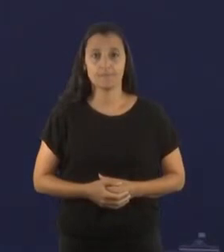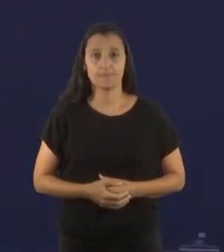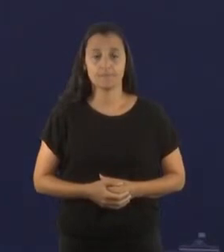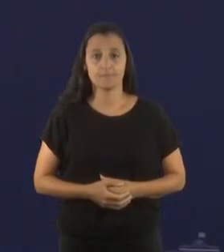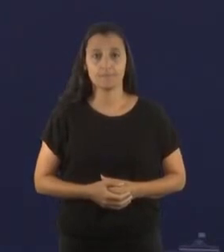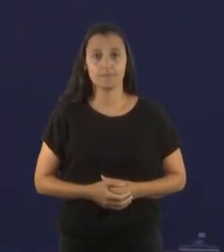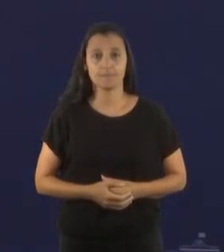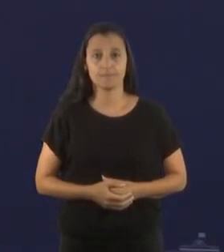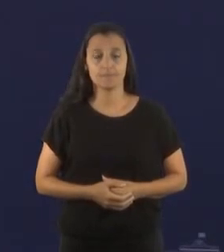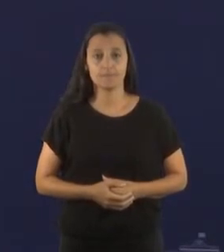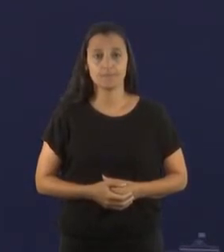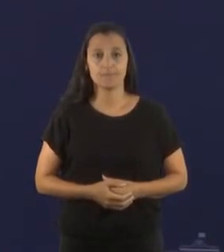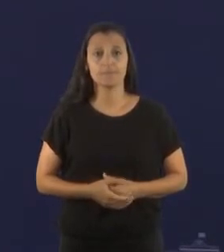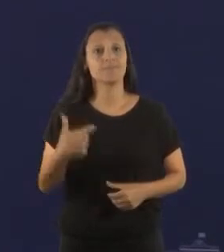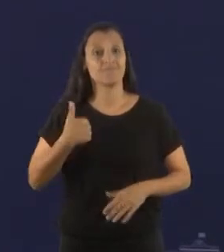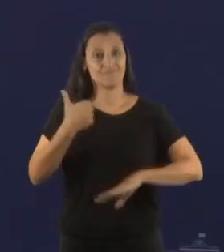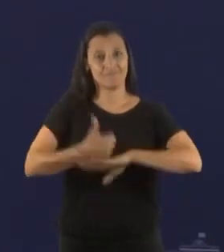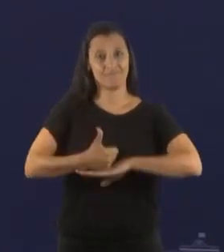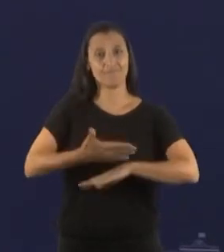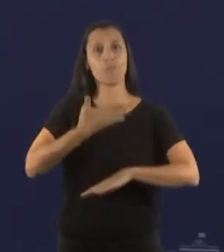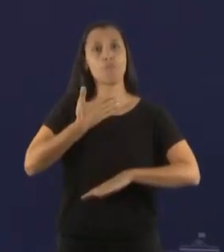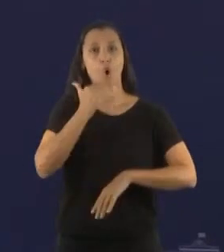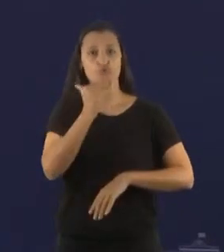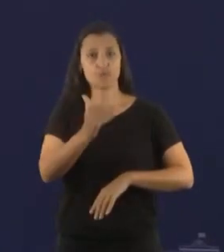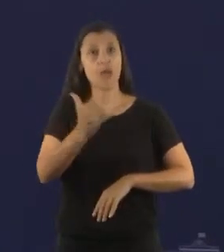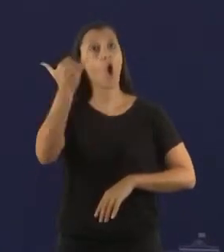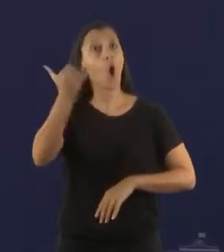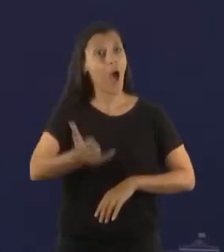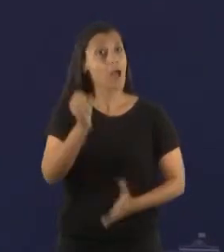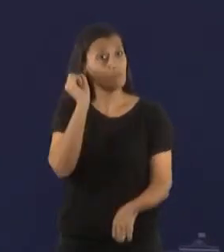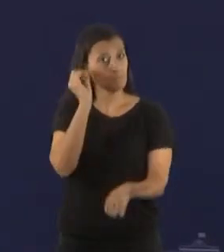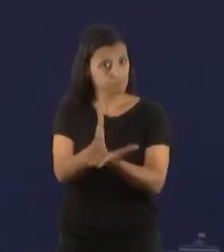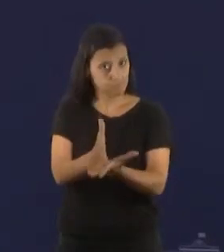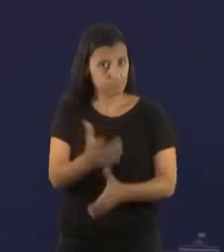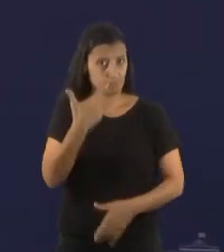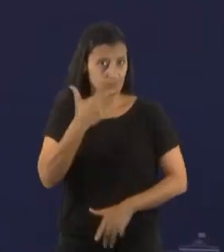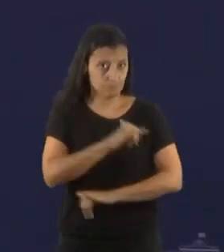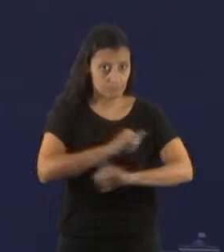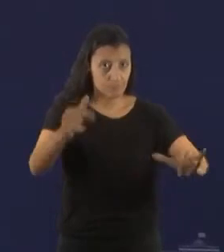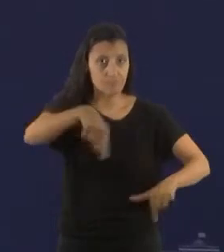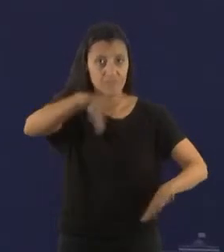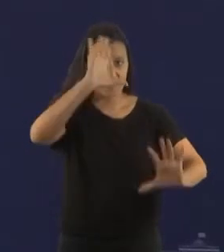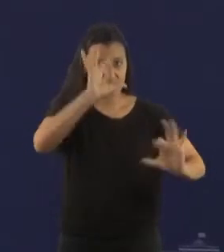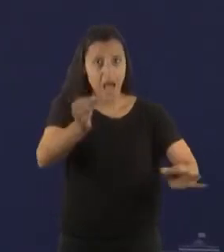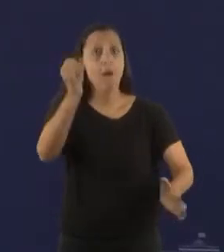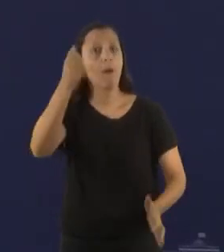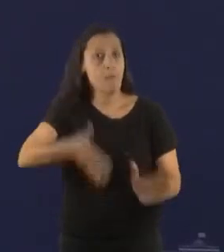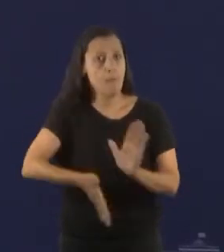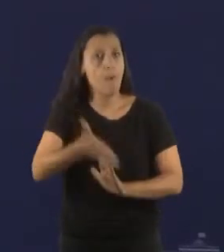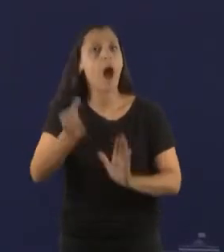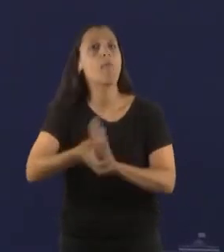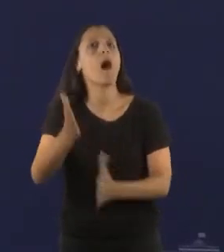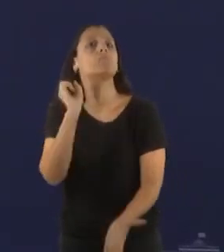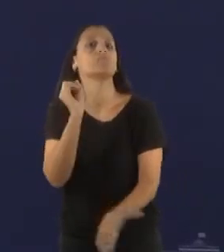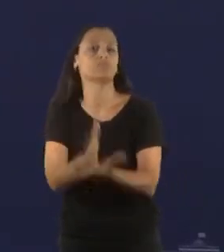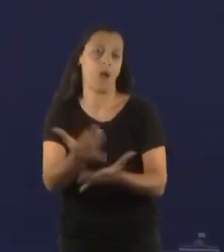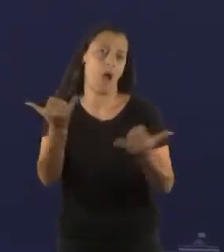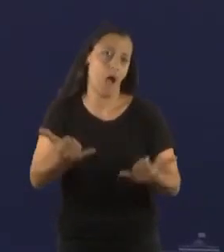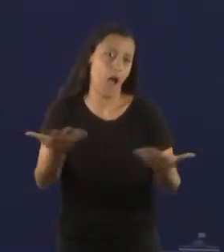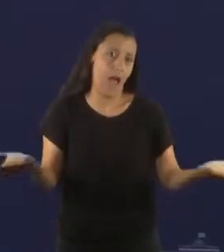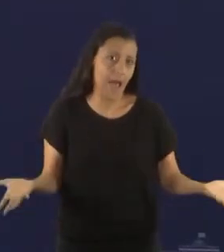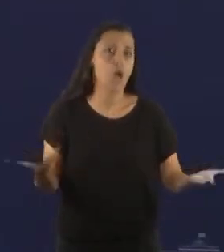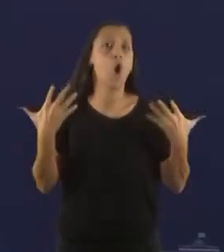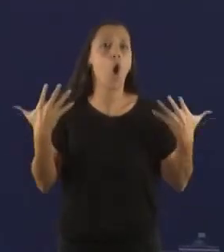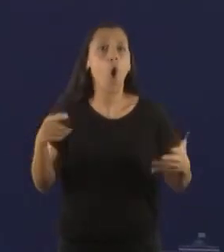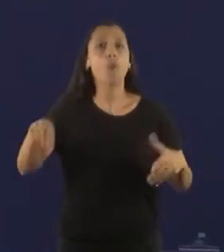participo en esta conferencia va a haber consecuencias va a haber consecuencias eh Por supuesto que